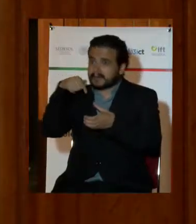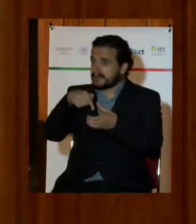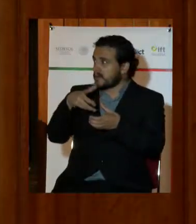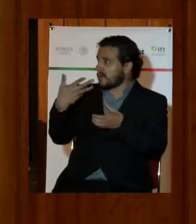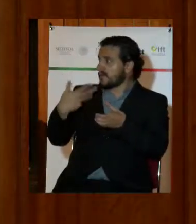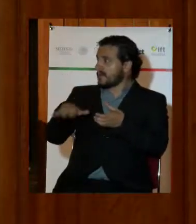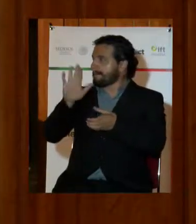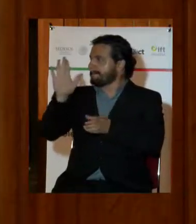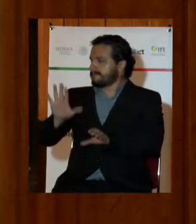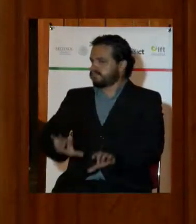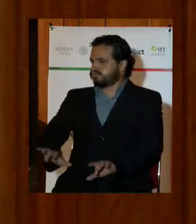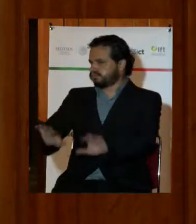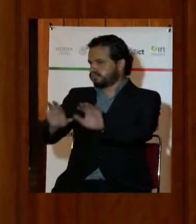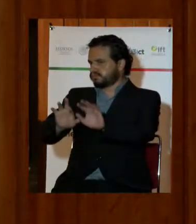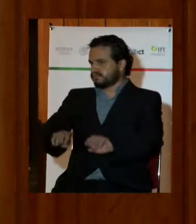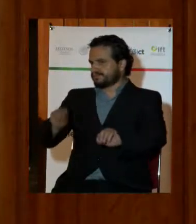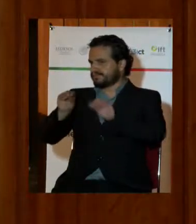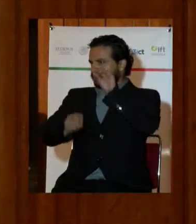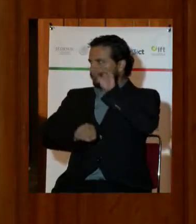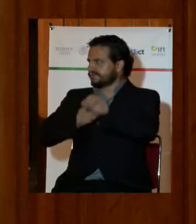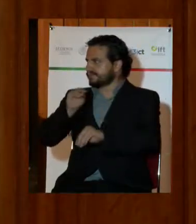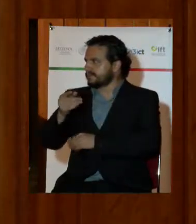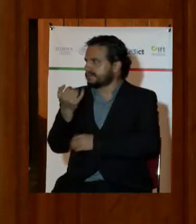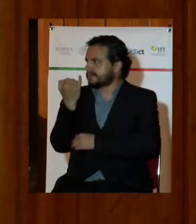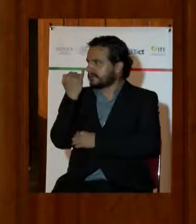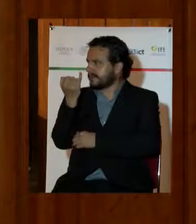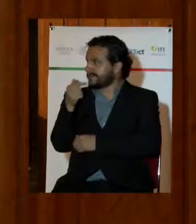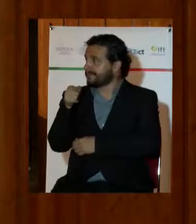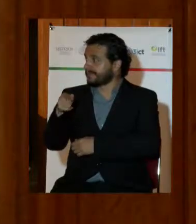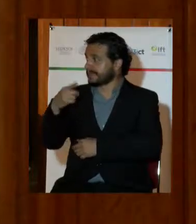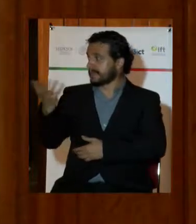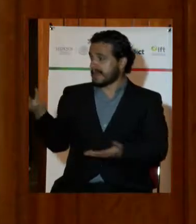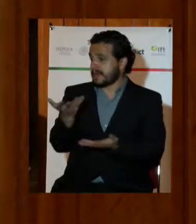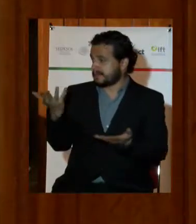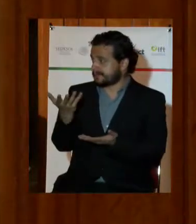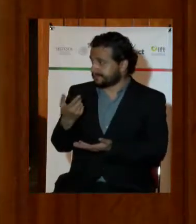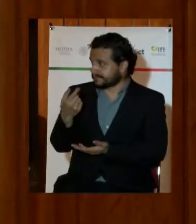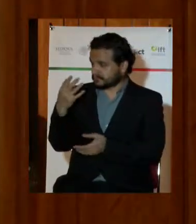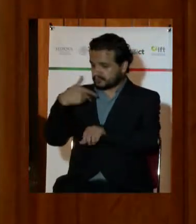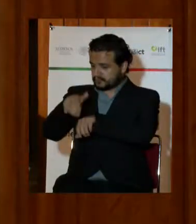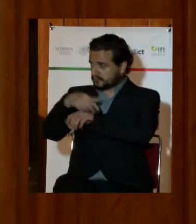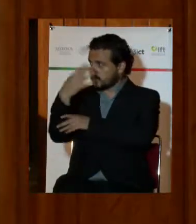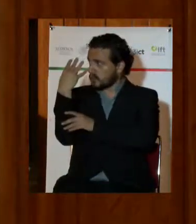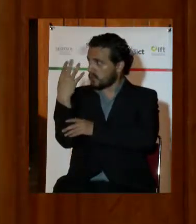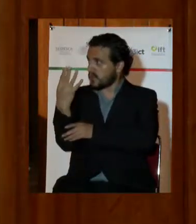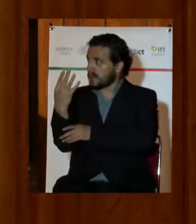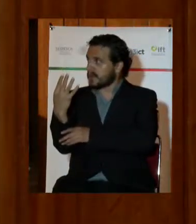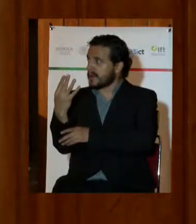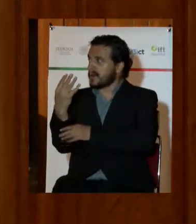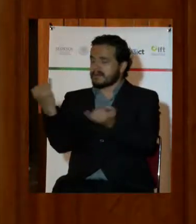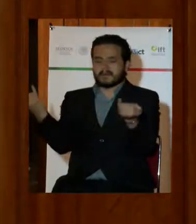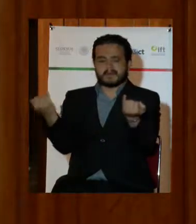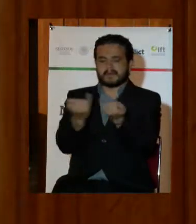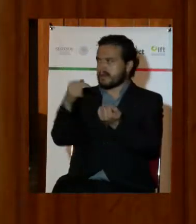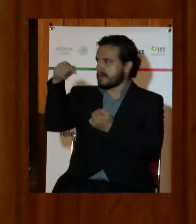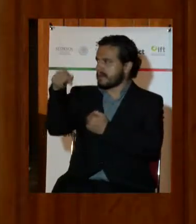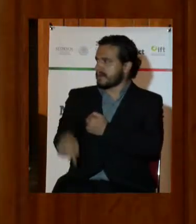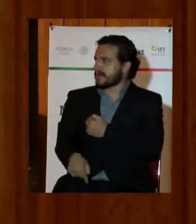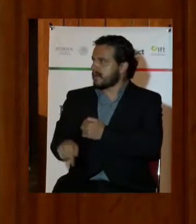4 tiene la misma capacidad de procesamiento que todas las computadoras de la NASA en 1969 cuando se llegó a la